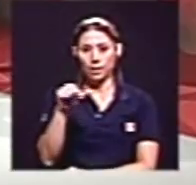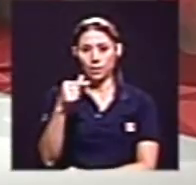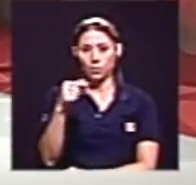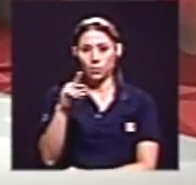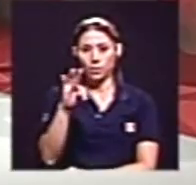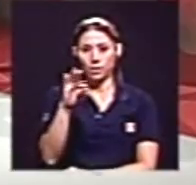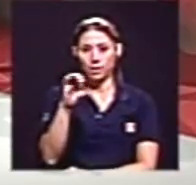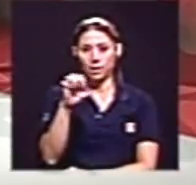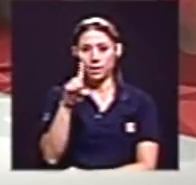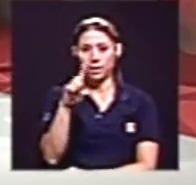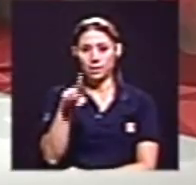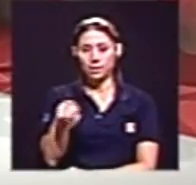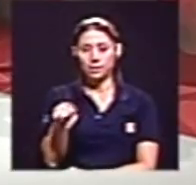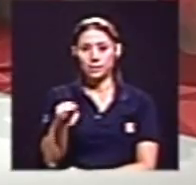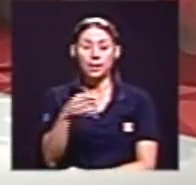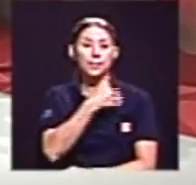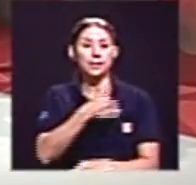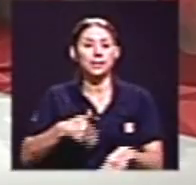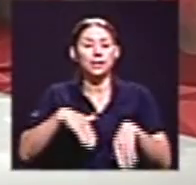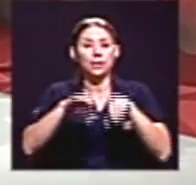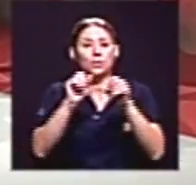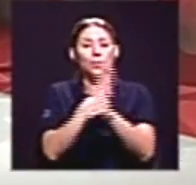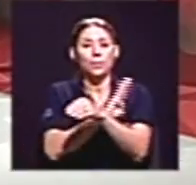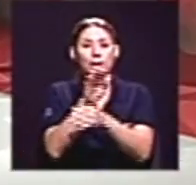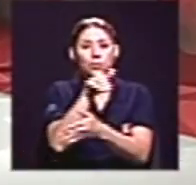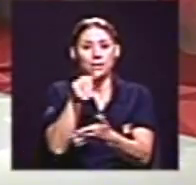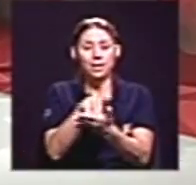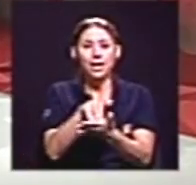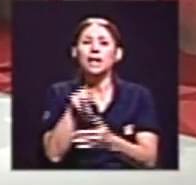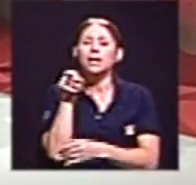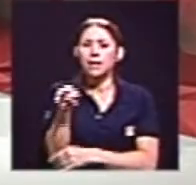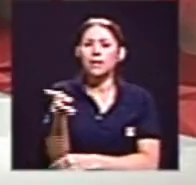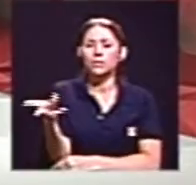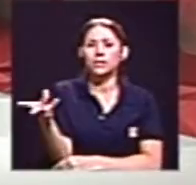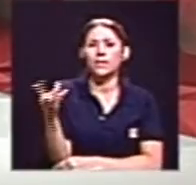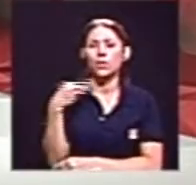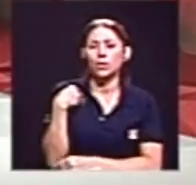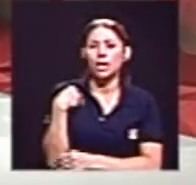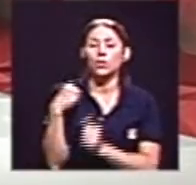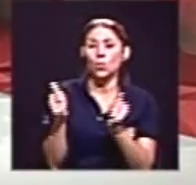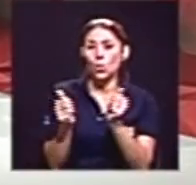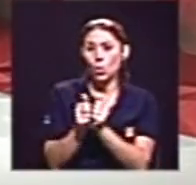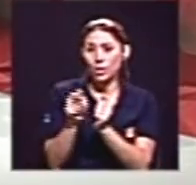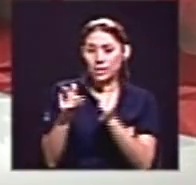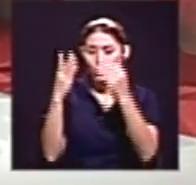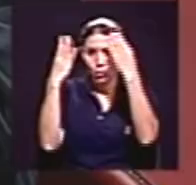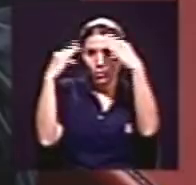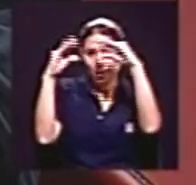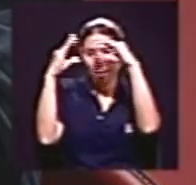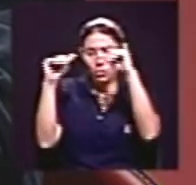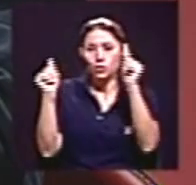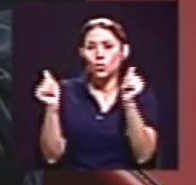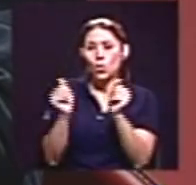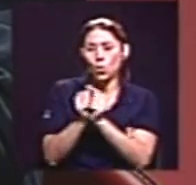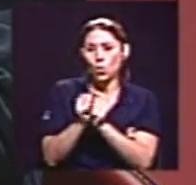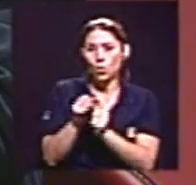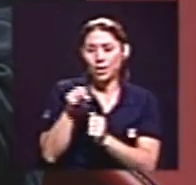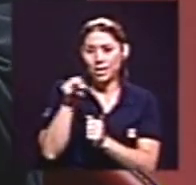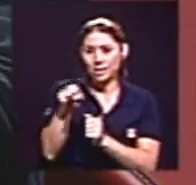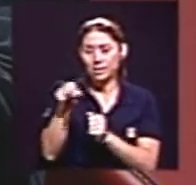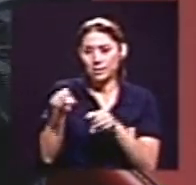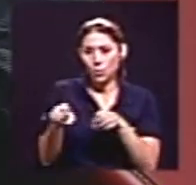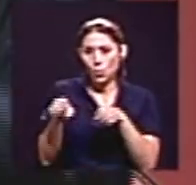nos estaba contando de cómo con esos datos y con esos espacios que estaba